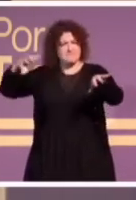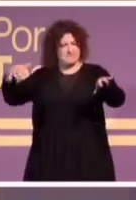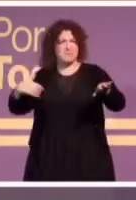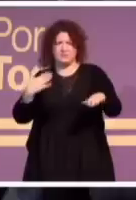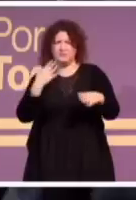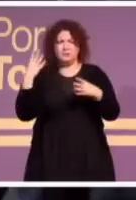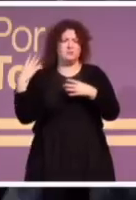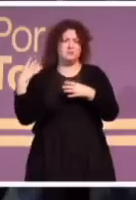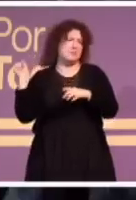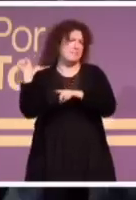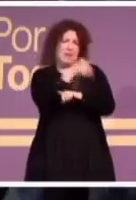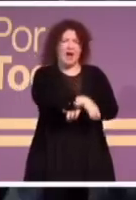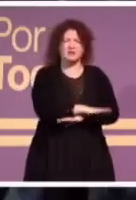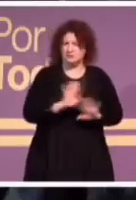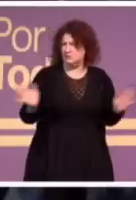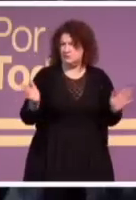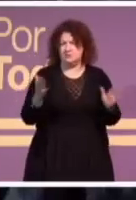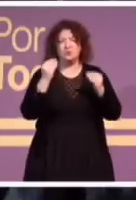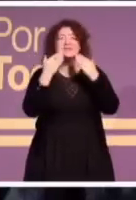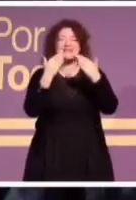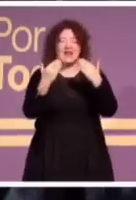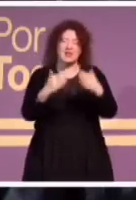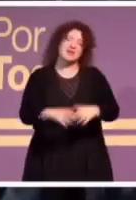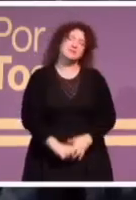el cuerpo. Gracias.